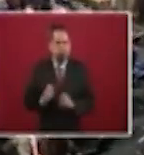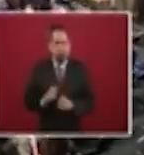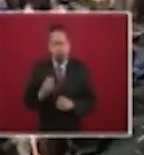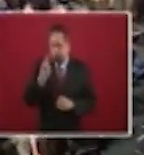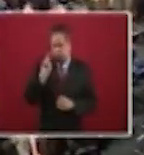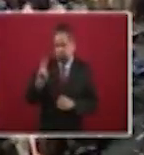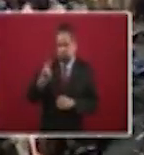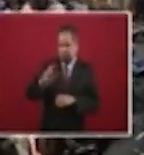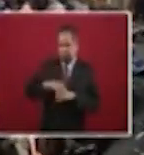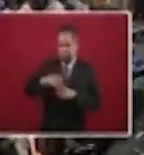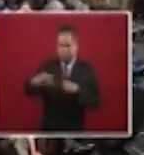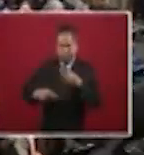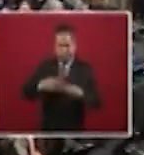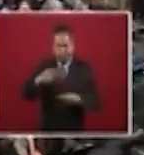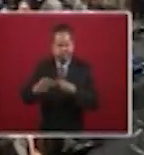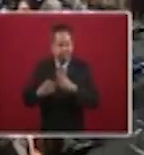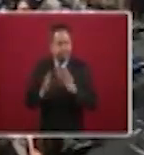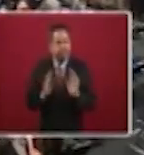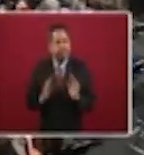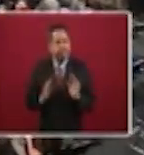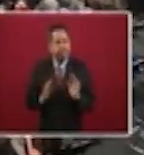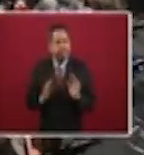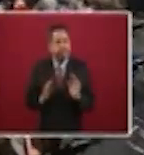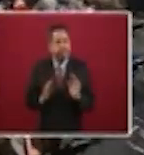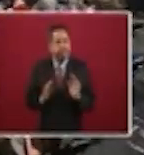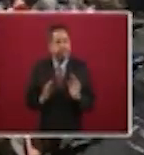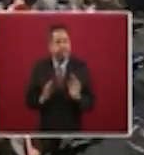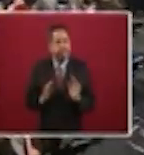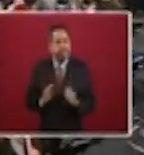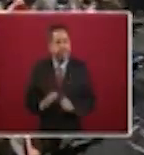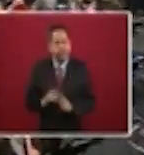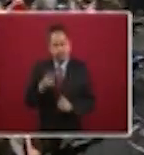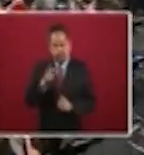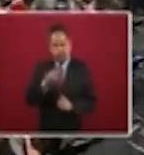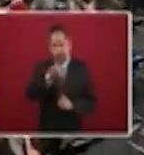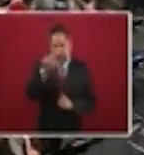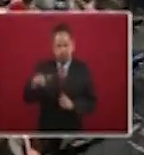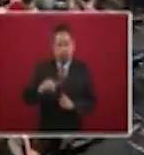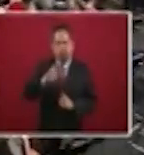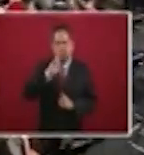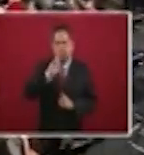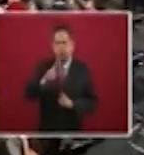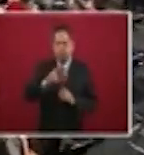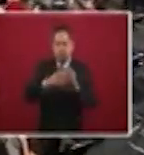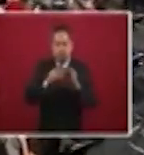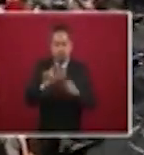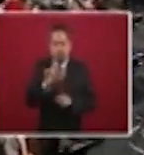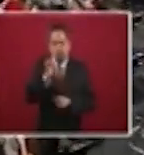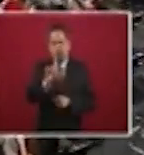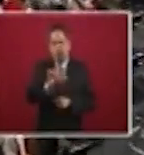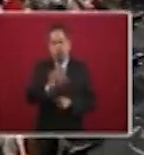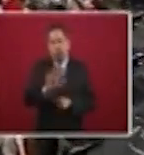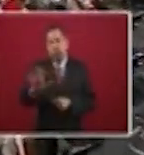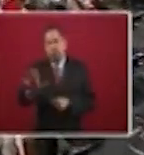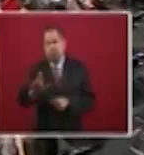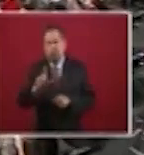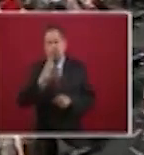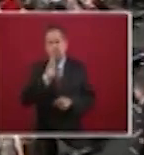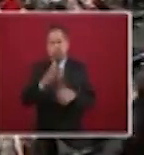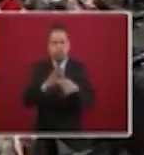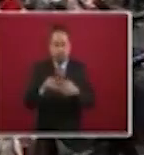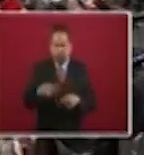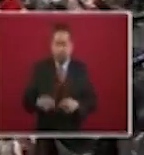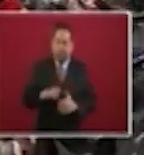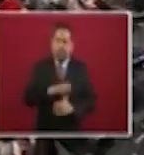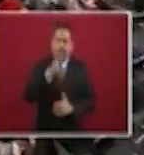buscamos el tema de corte dar que me llama la atención que ayer o anteayer para ser más exacta el